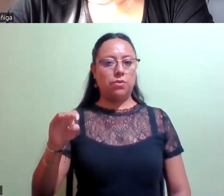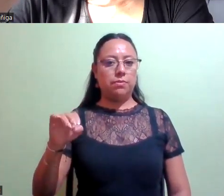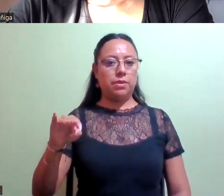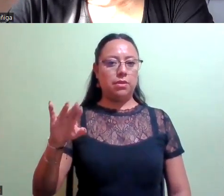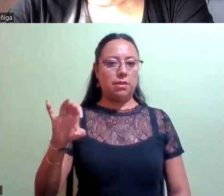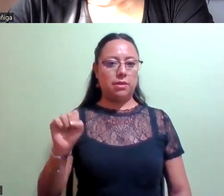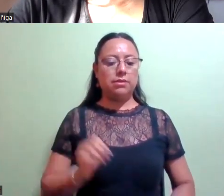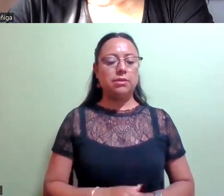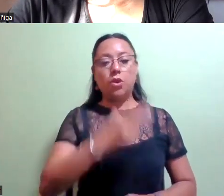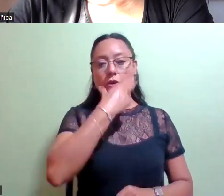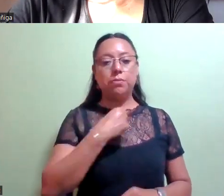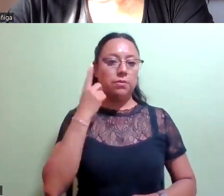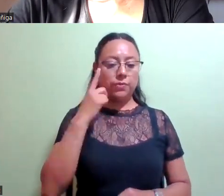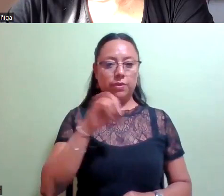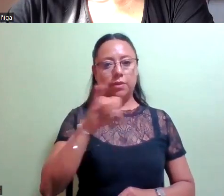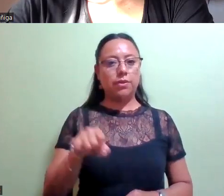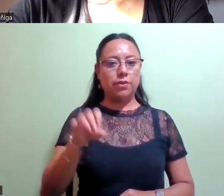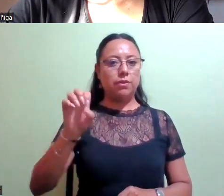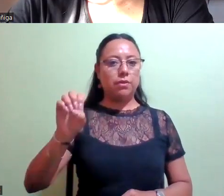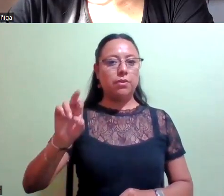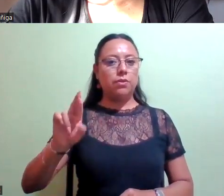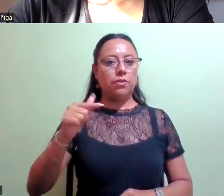Diputado Jorge Gaviño Ambriz.